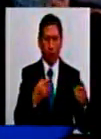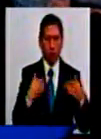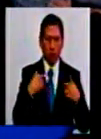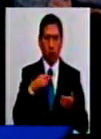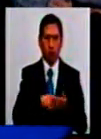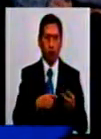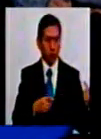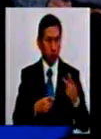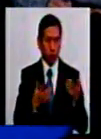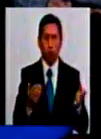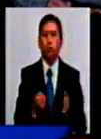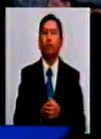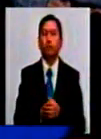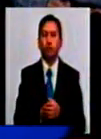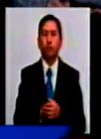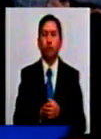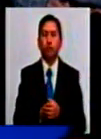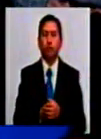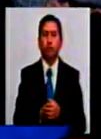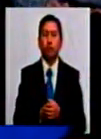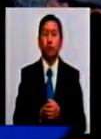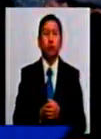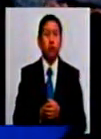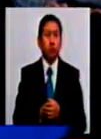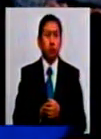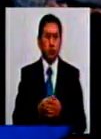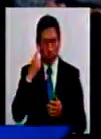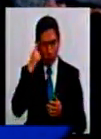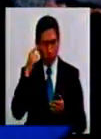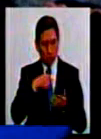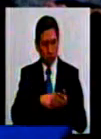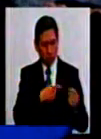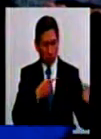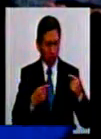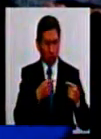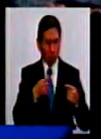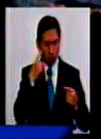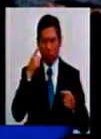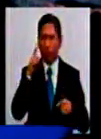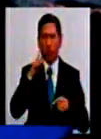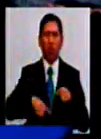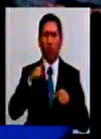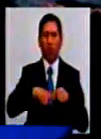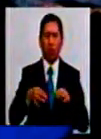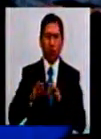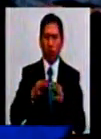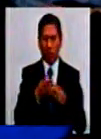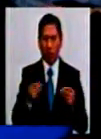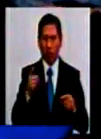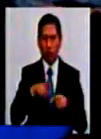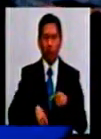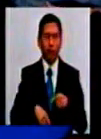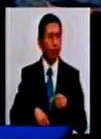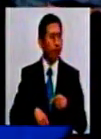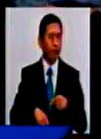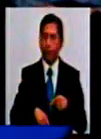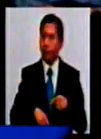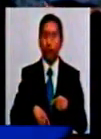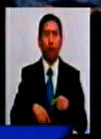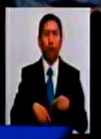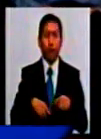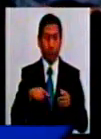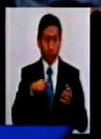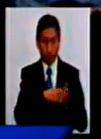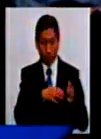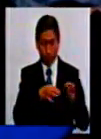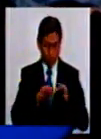conflicto entre nosotros. No se trata de un conflicto irresoluble. La solución a esta disputa